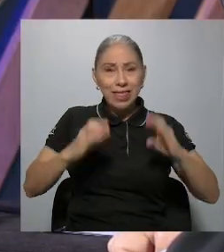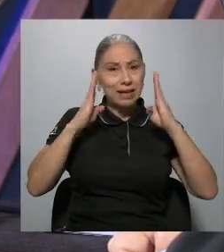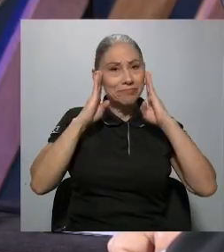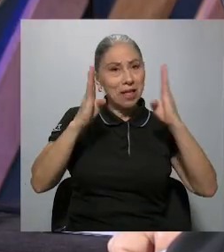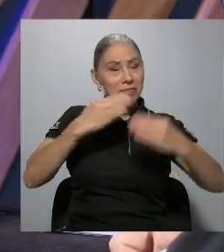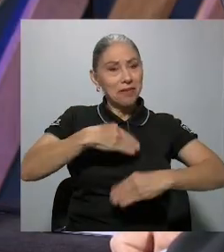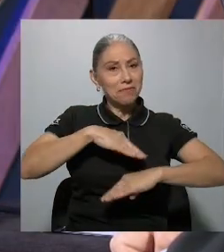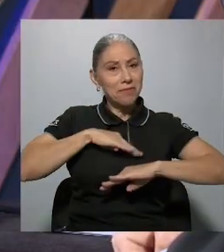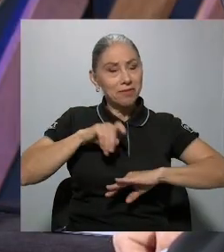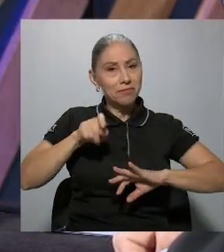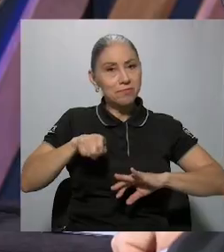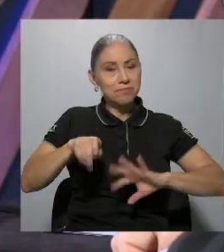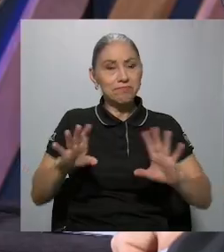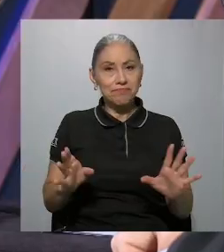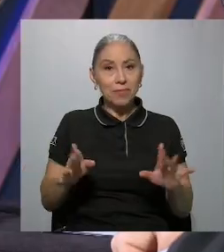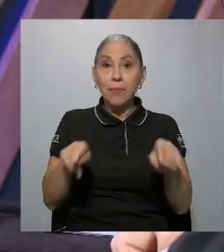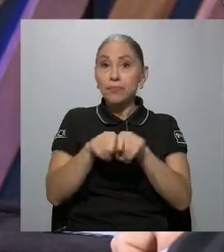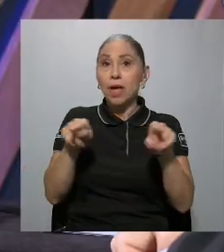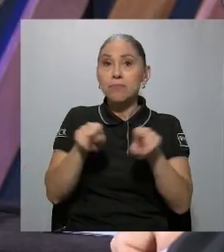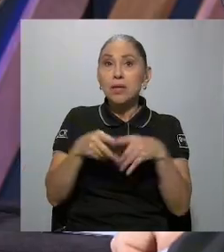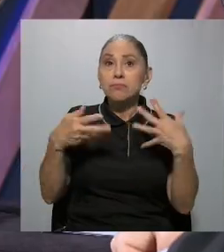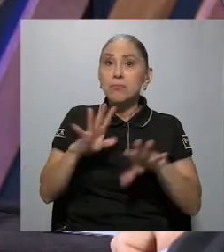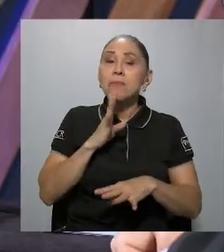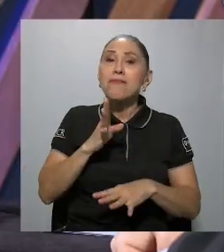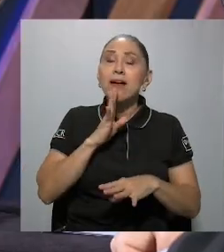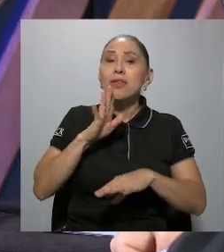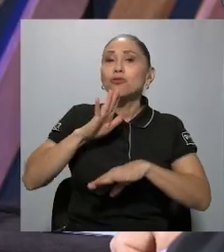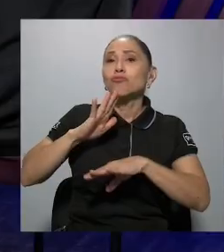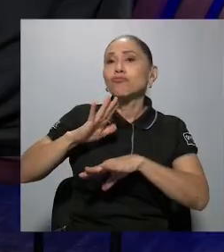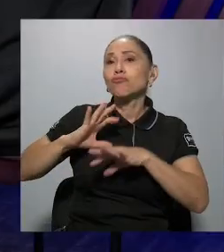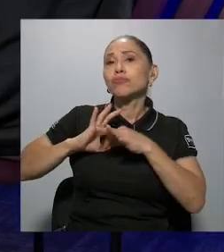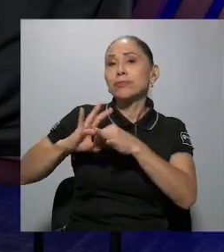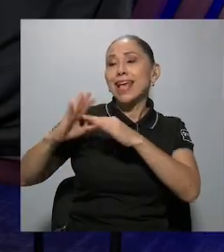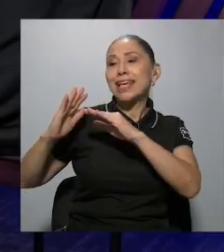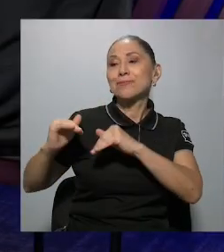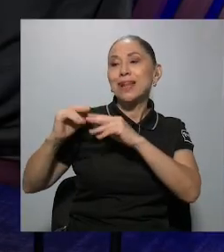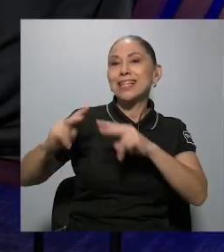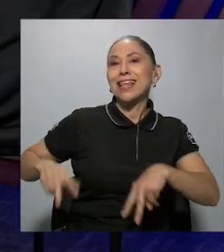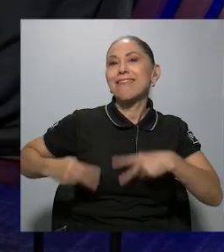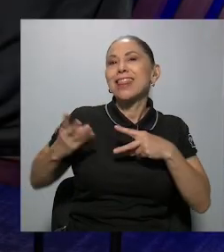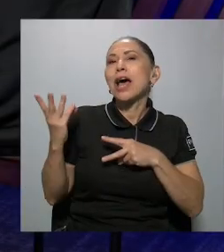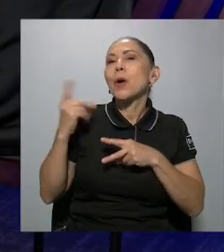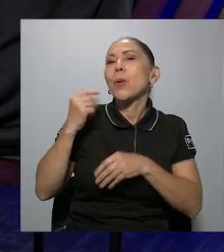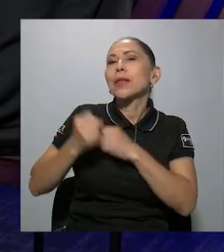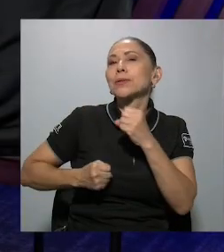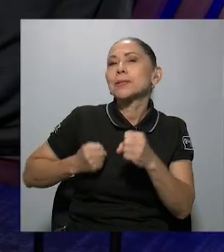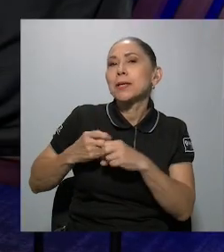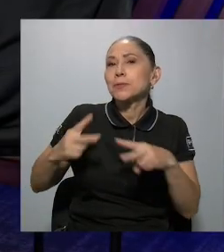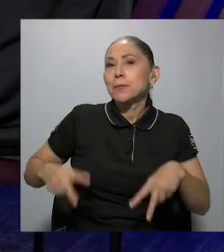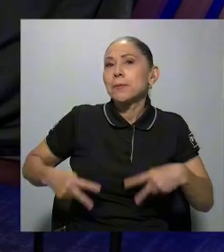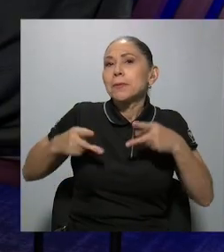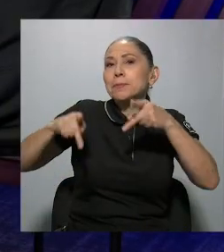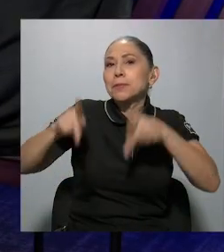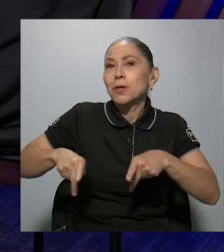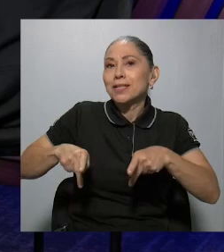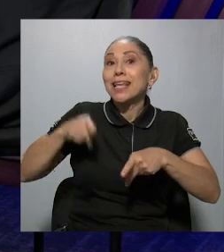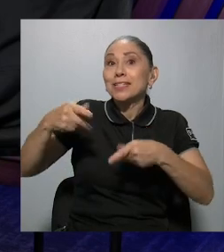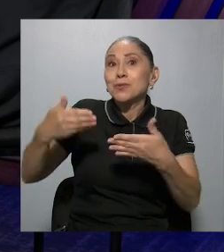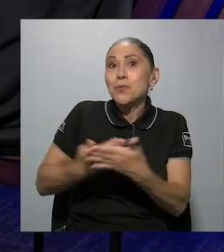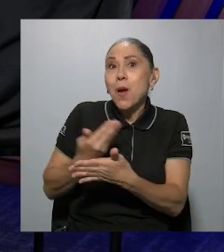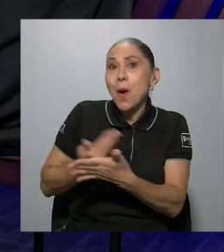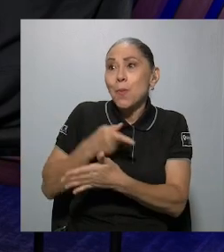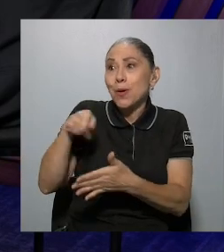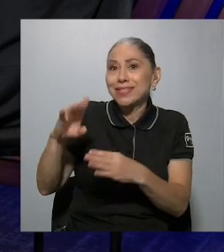y de los distritos así lo puedan atender. También hemos hablado de esperanza de vida, es una de las